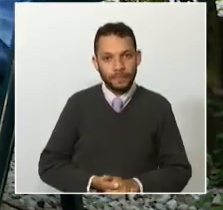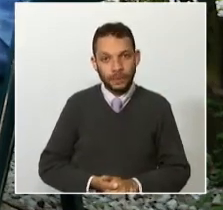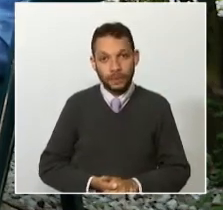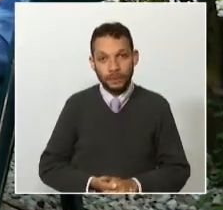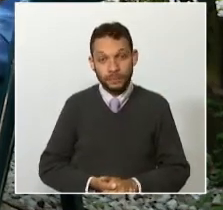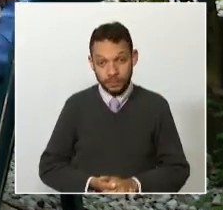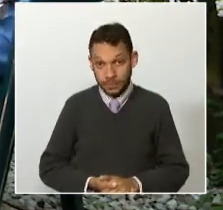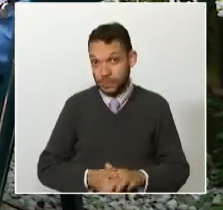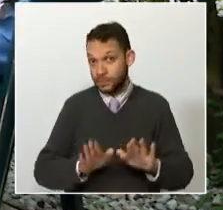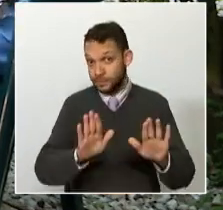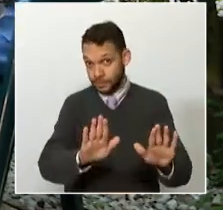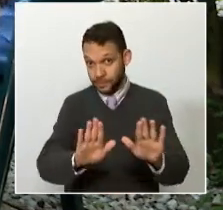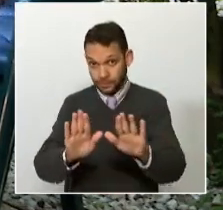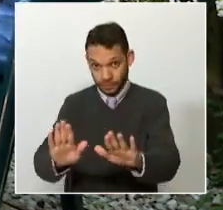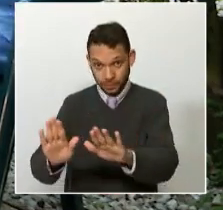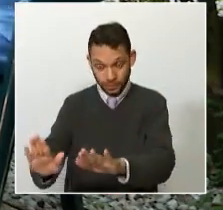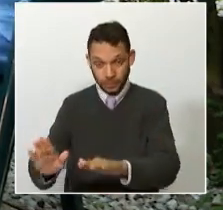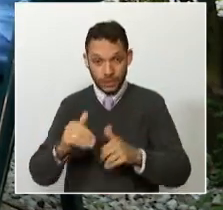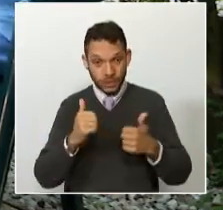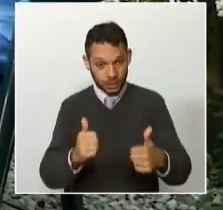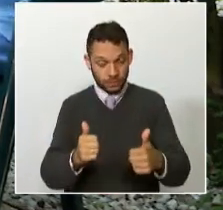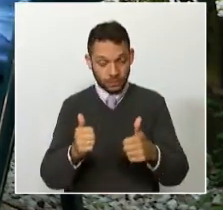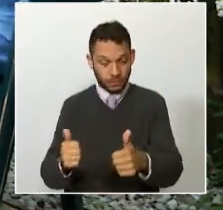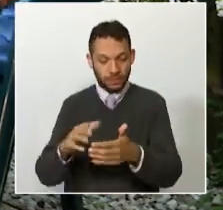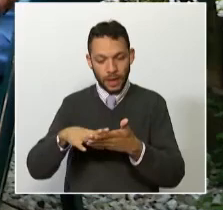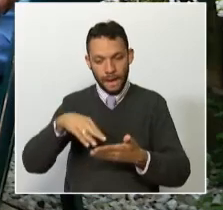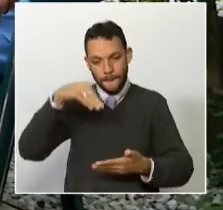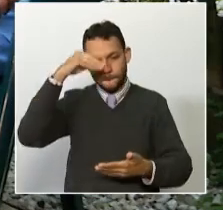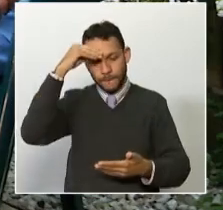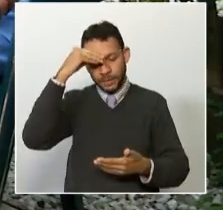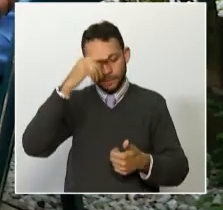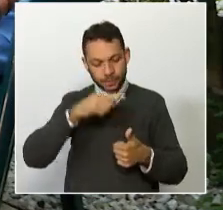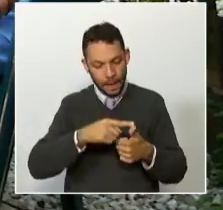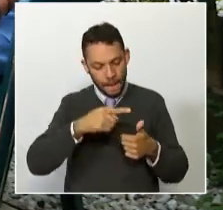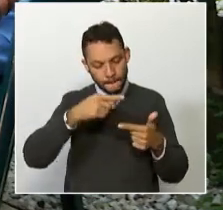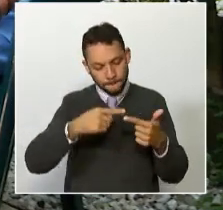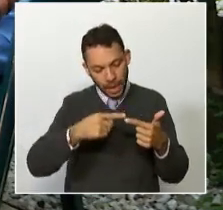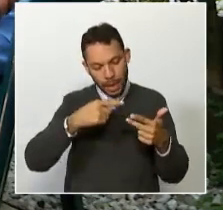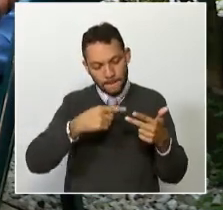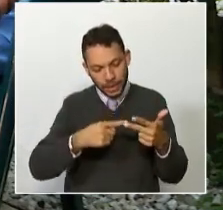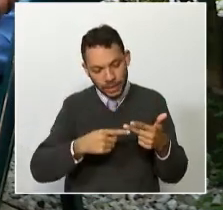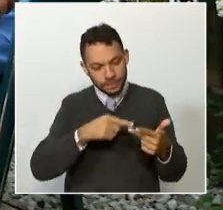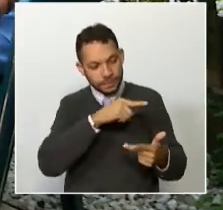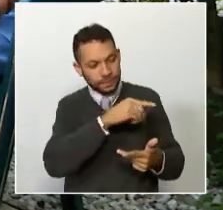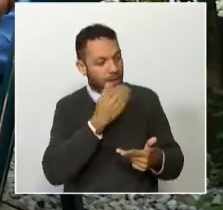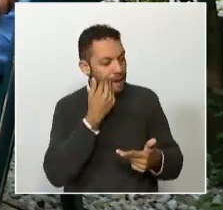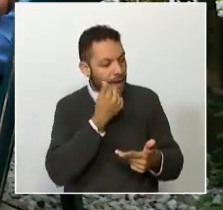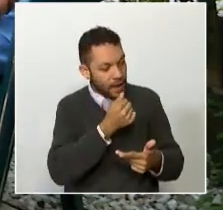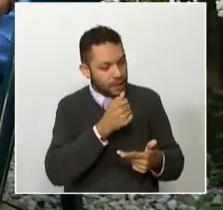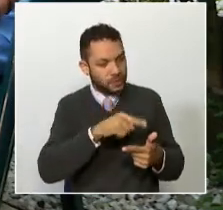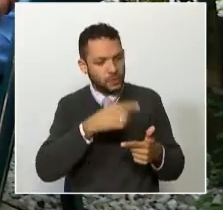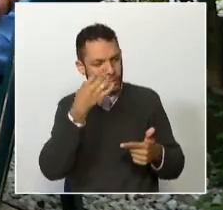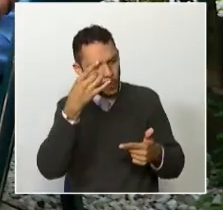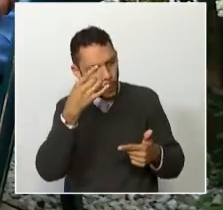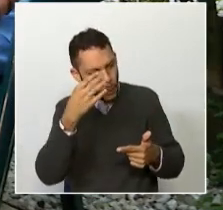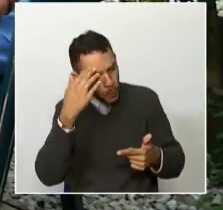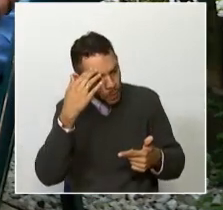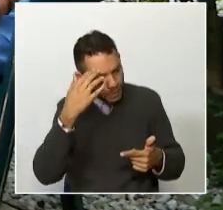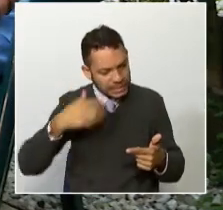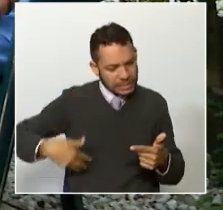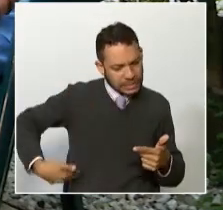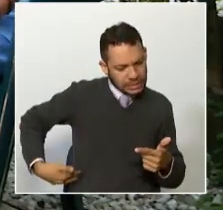Y entonces ustedes ahí van armando esa historia, ¿no? Doña Irma, dolor de cabeza, dolor en